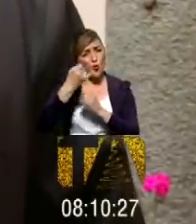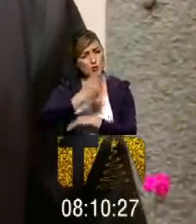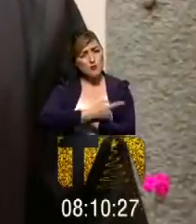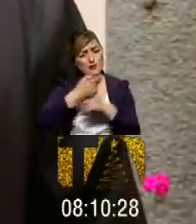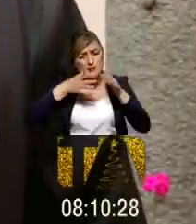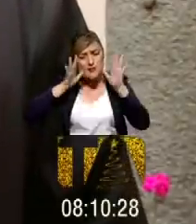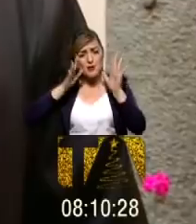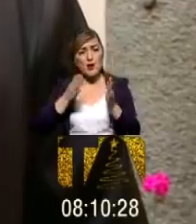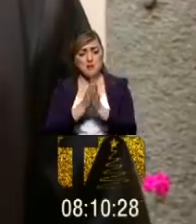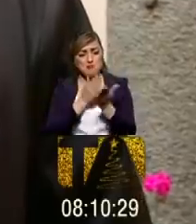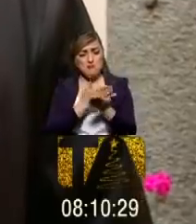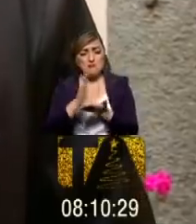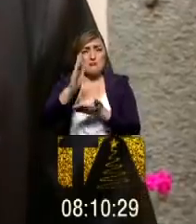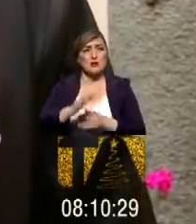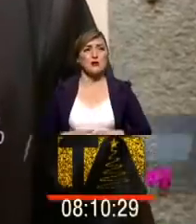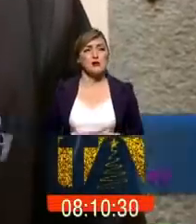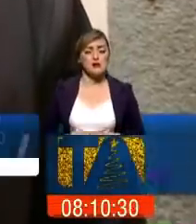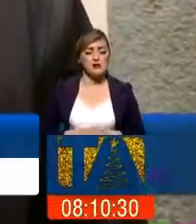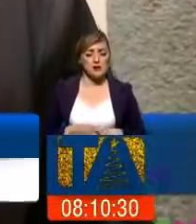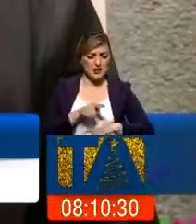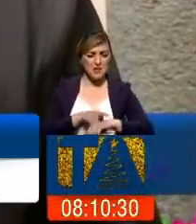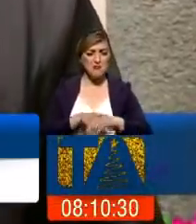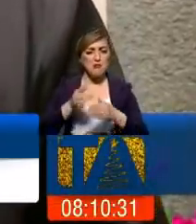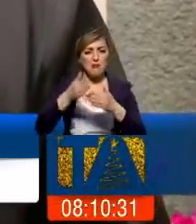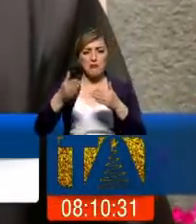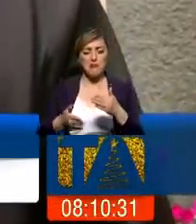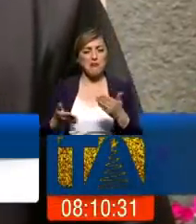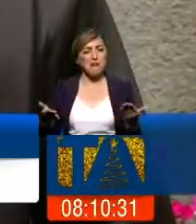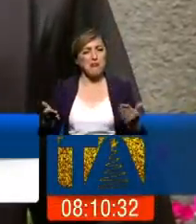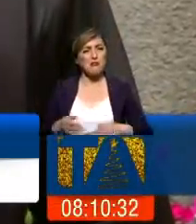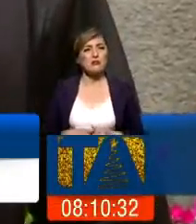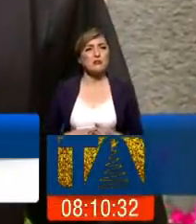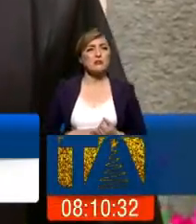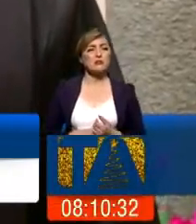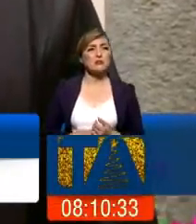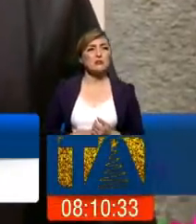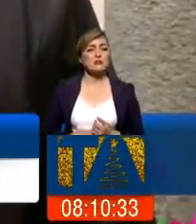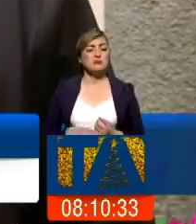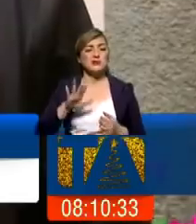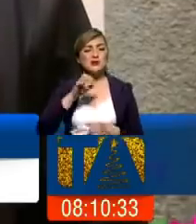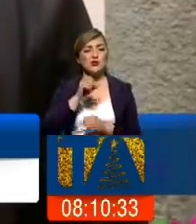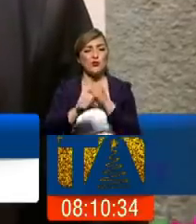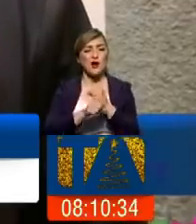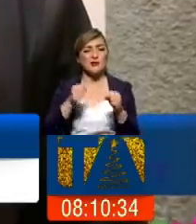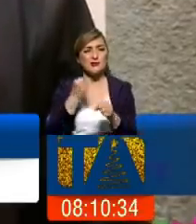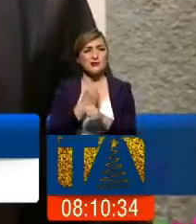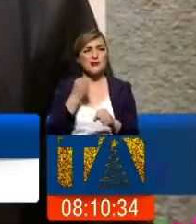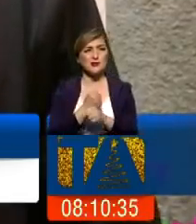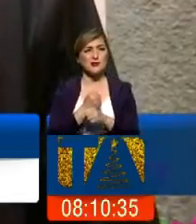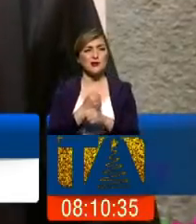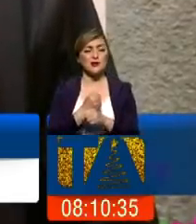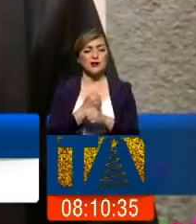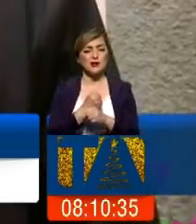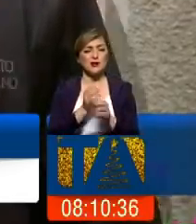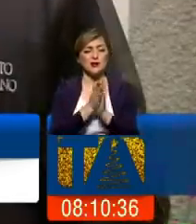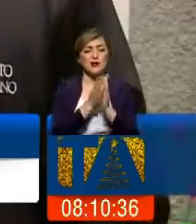diciembre, es muy poco plazo para desalojar 5 años de trabajo. Tenemos los trajes, nuestra biblioteca,